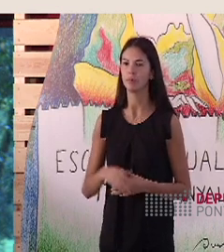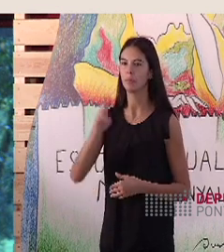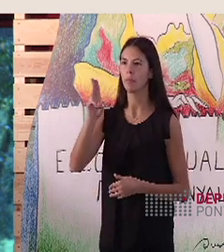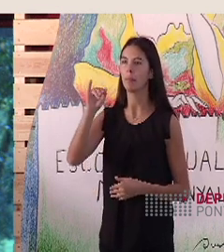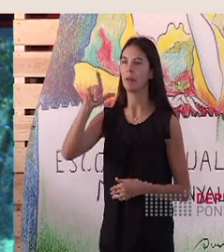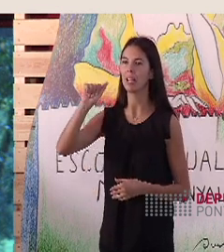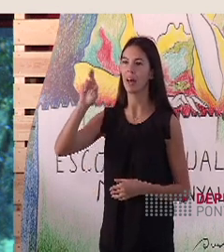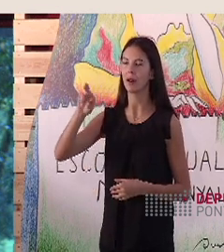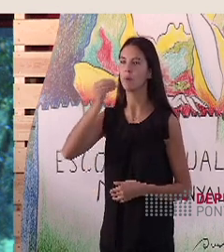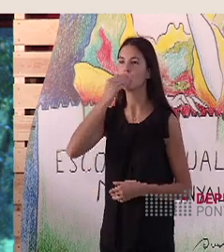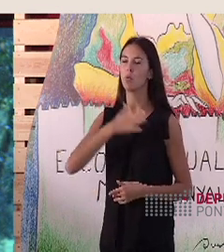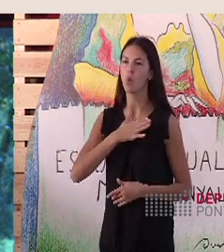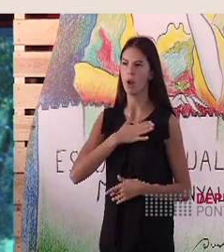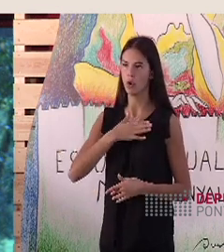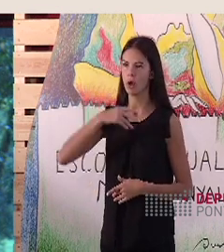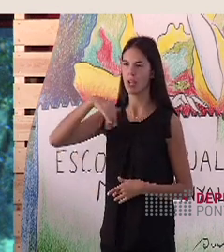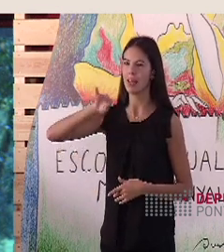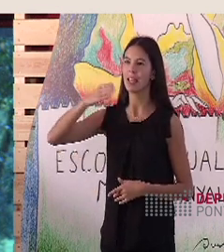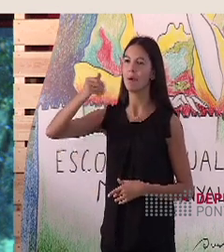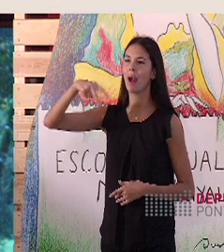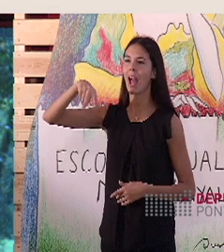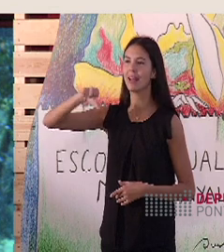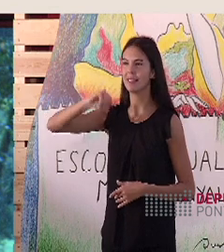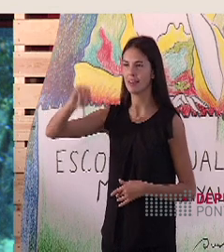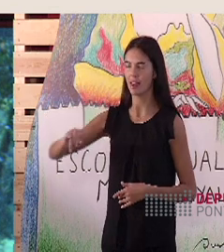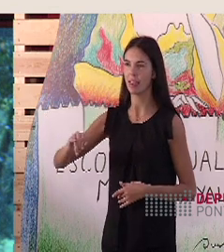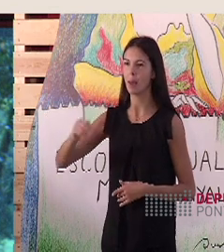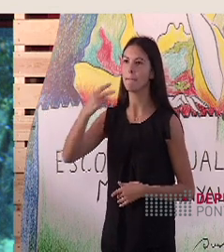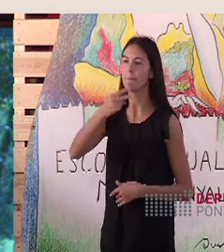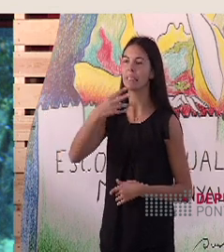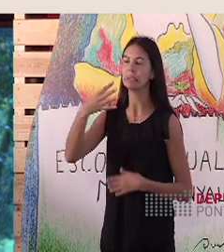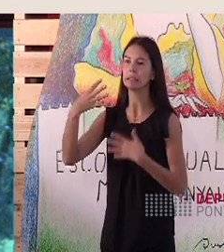Pilar Bueno Ibáñez, 27 anos.